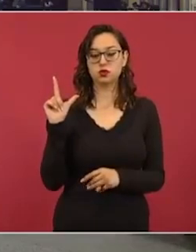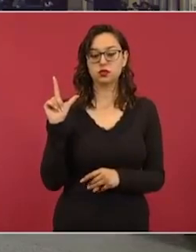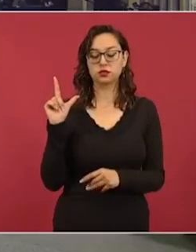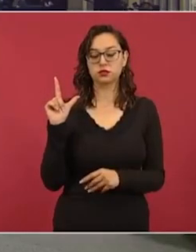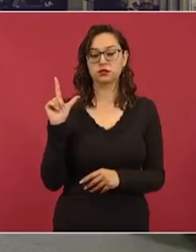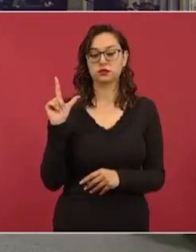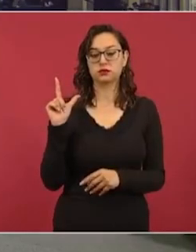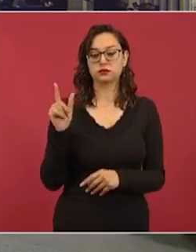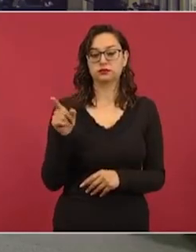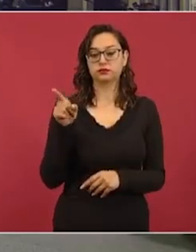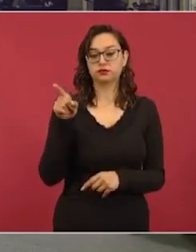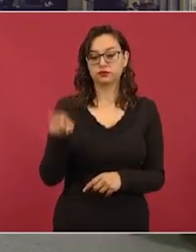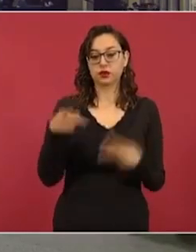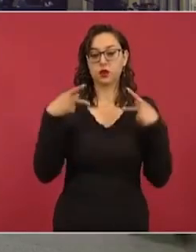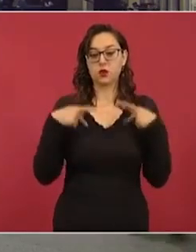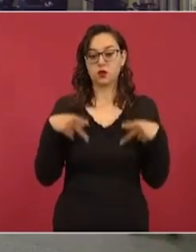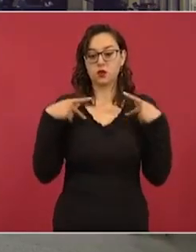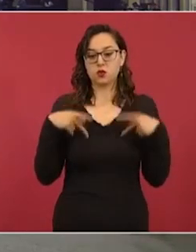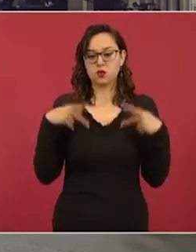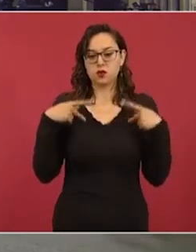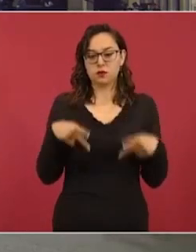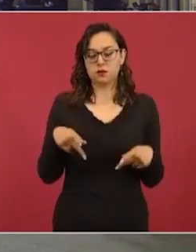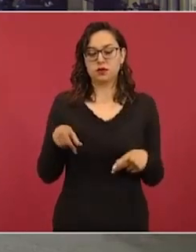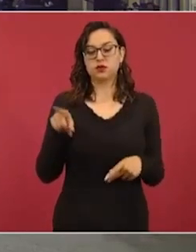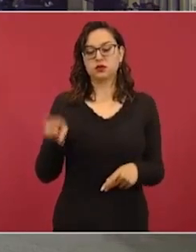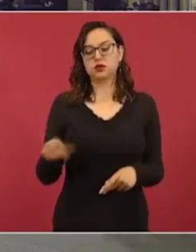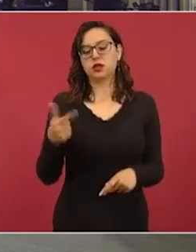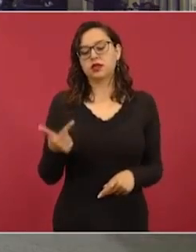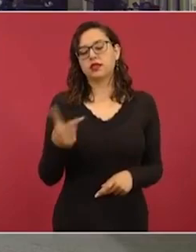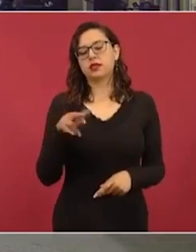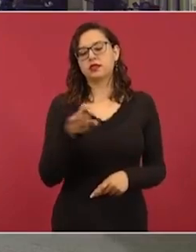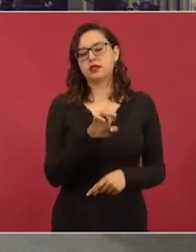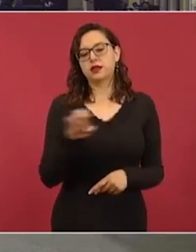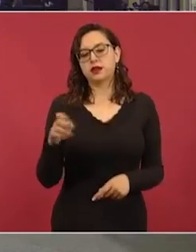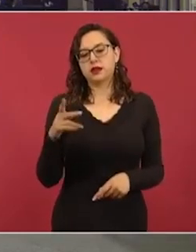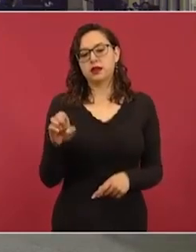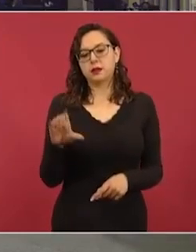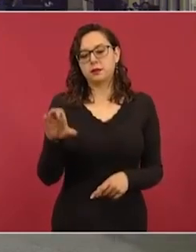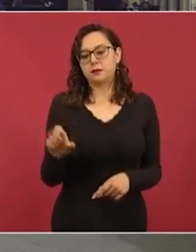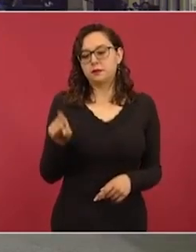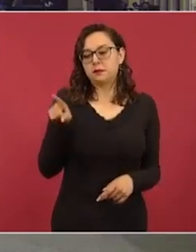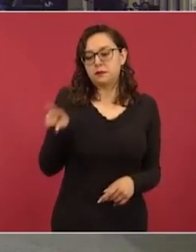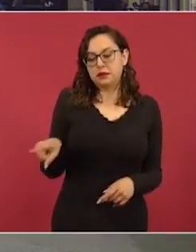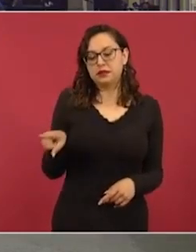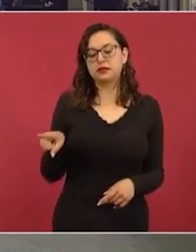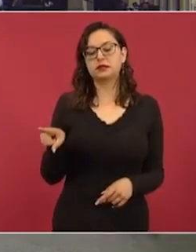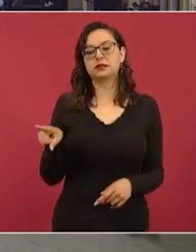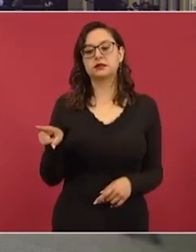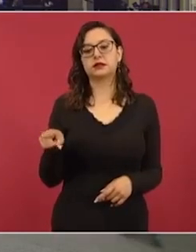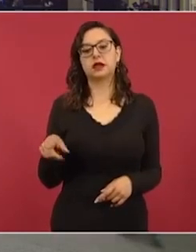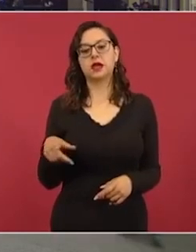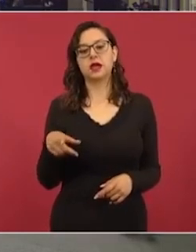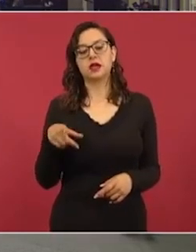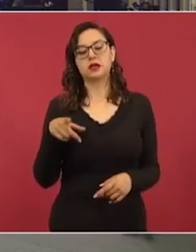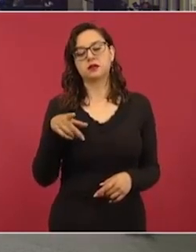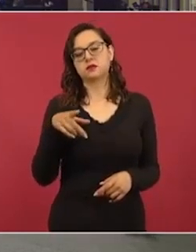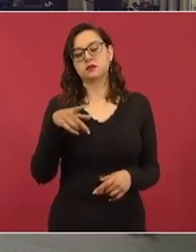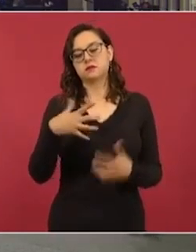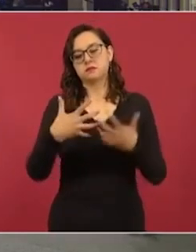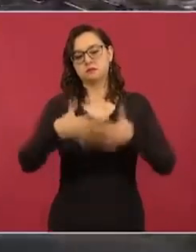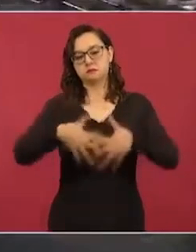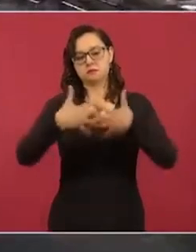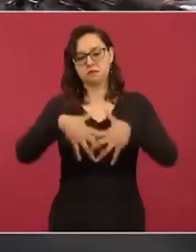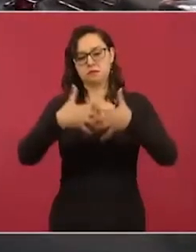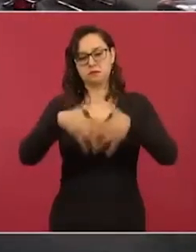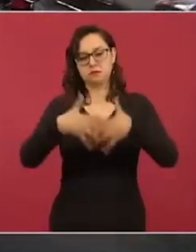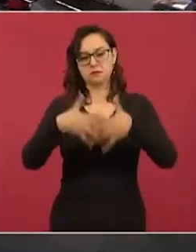personas de la organización Greenpeace se encadenaron a la maquinaria y ellos dicen